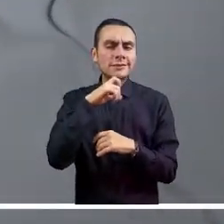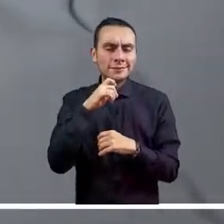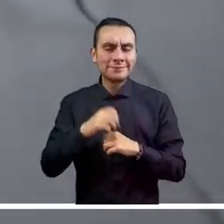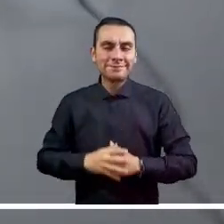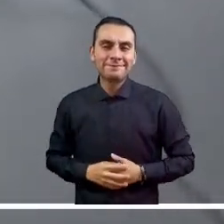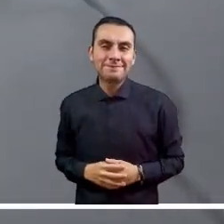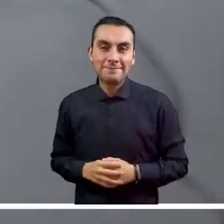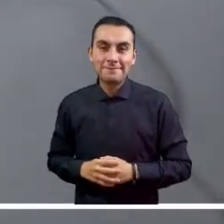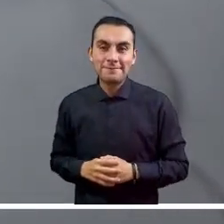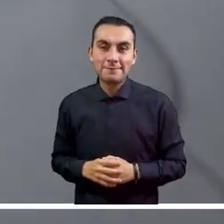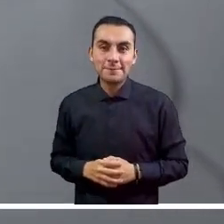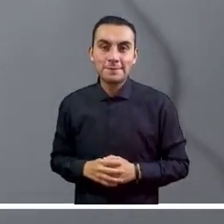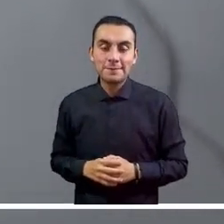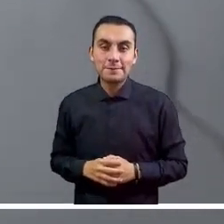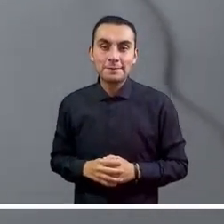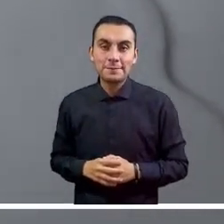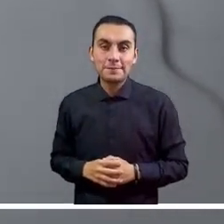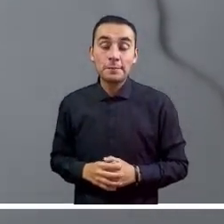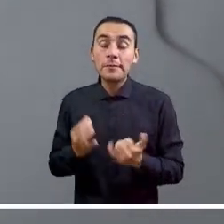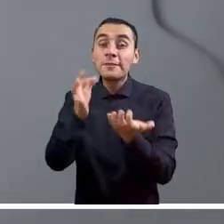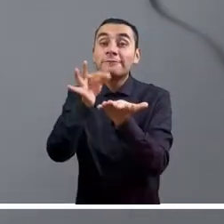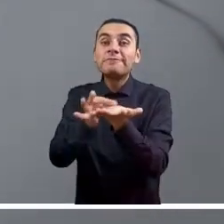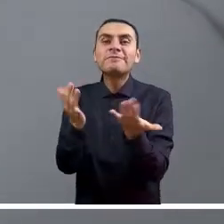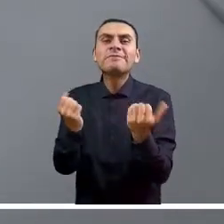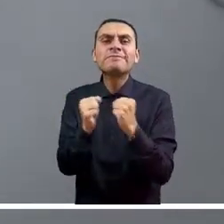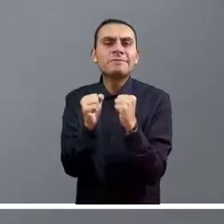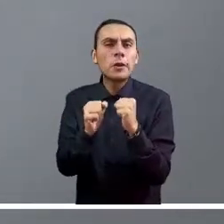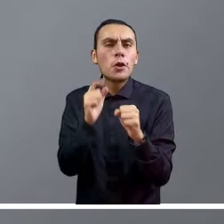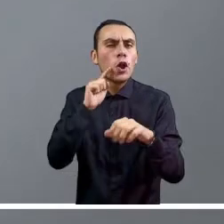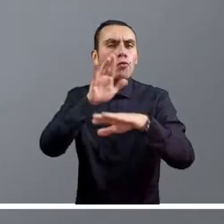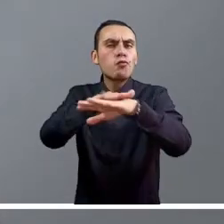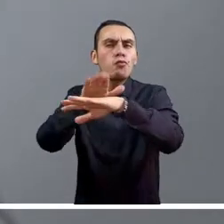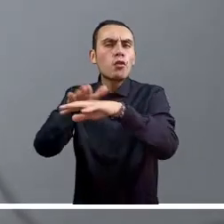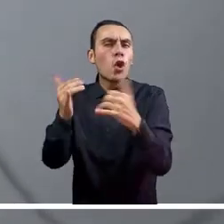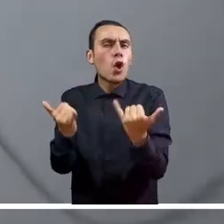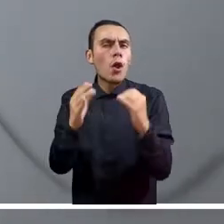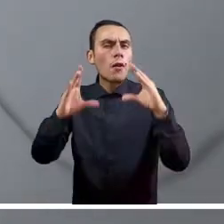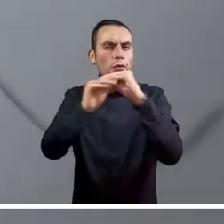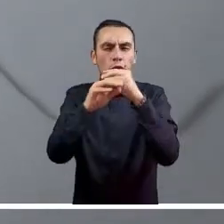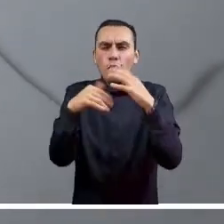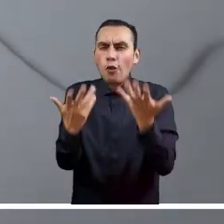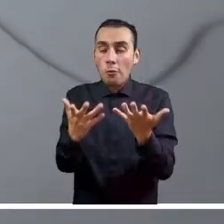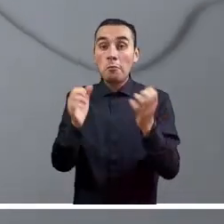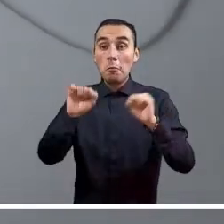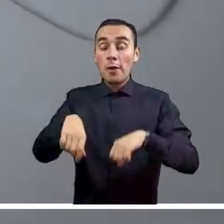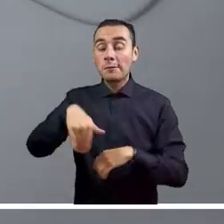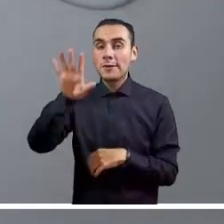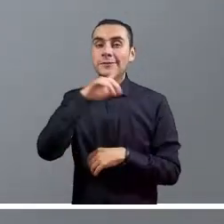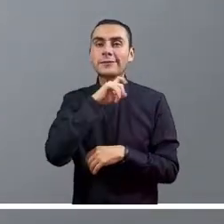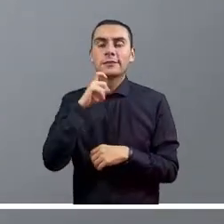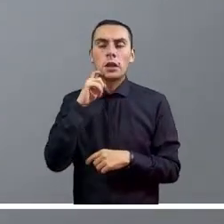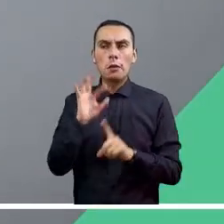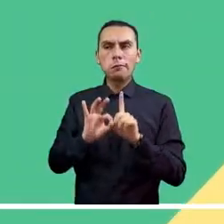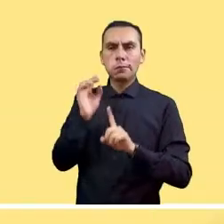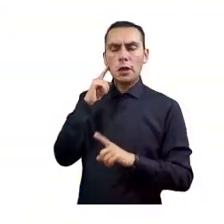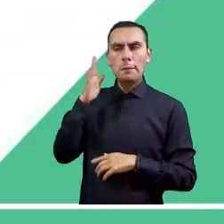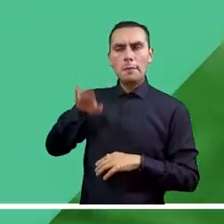Finalizamos con la capital del país, donde se pronostica una noche encapotada y con lluvias ligeras duraderas en la